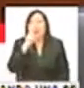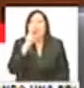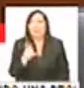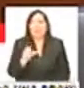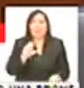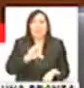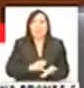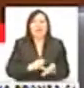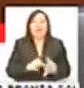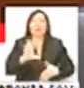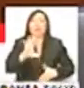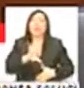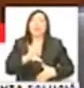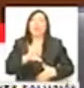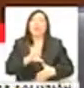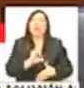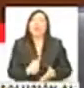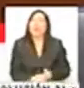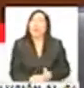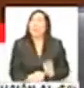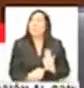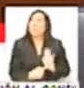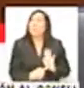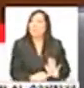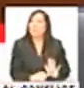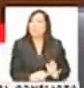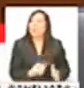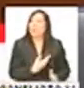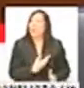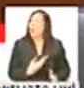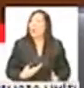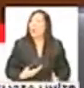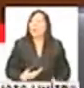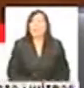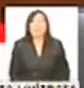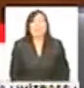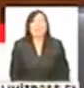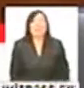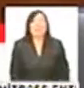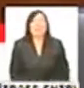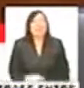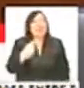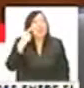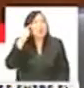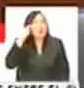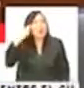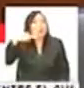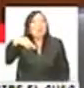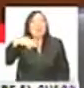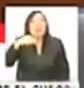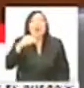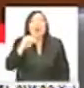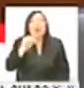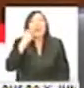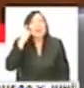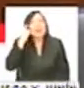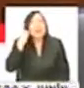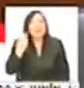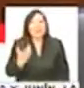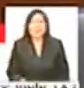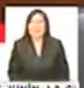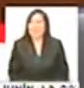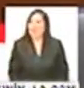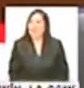el centro, en Sudamérica, apareciera un gobierno maoísta, y eso no se podía permitir.